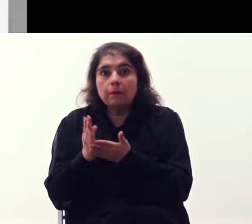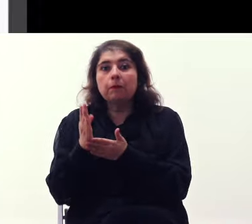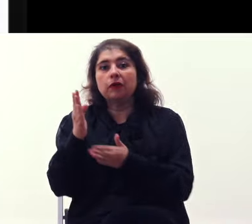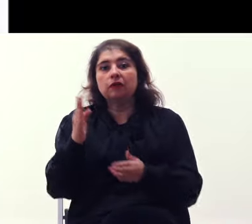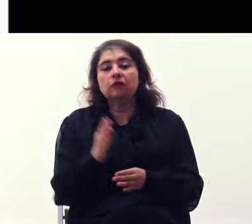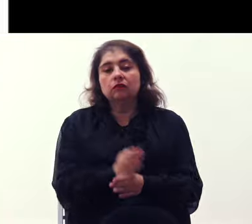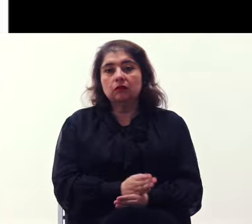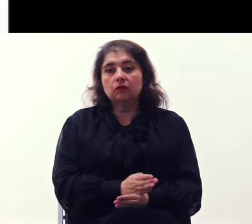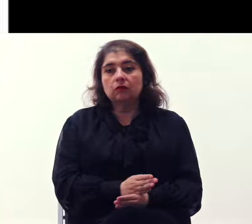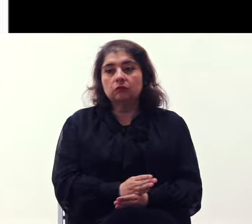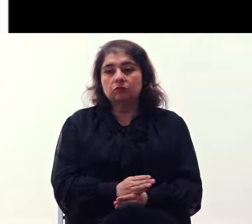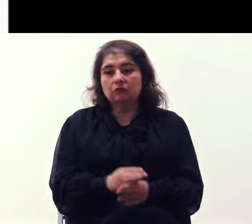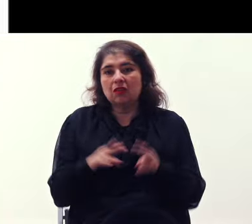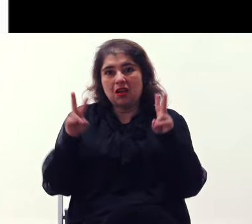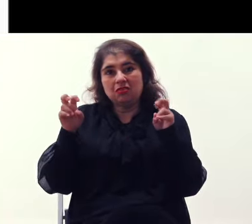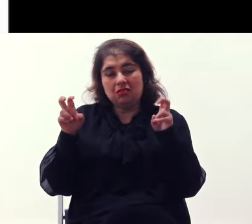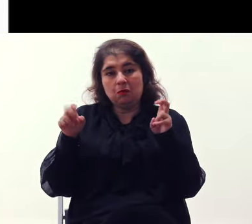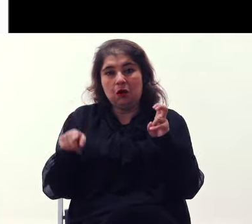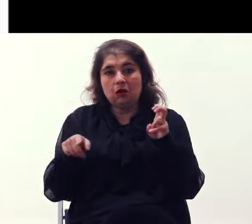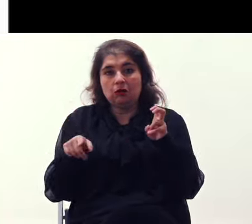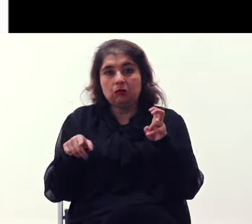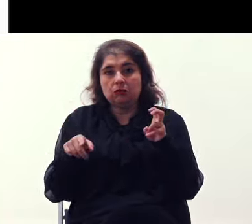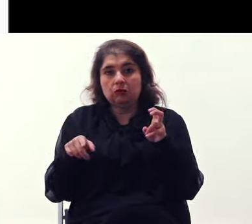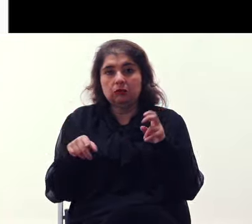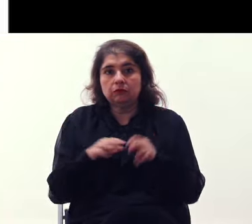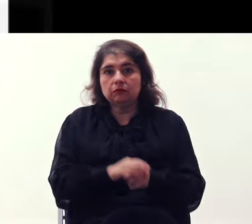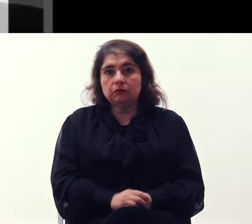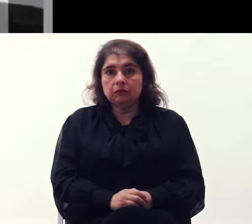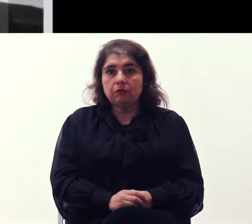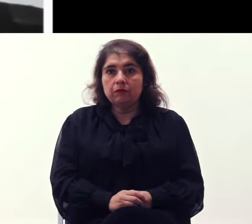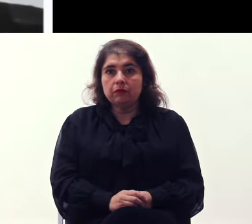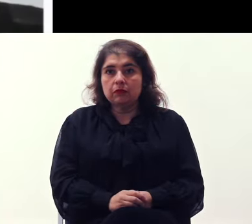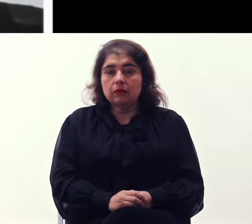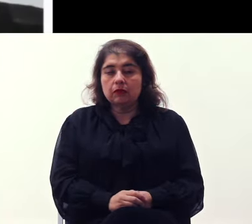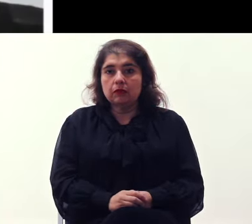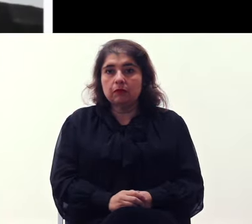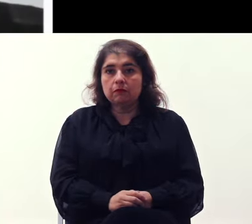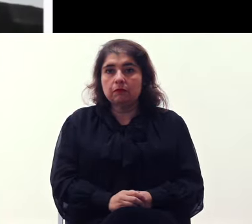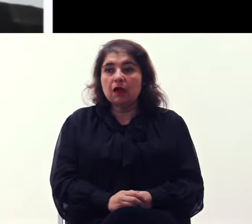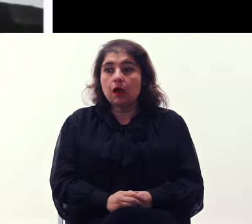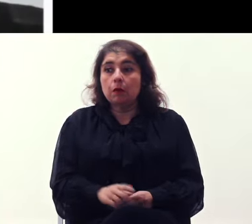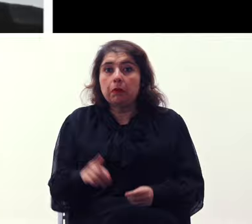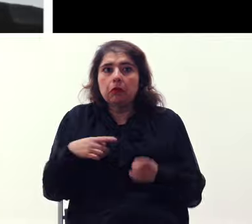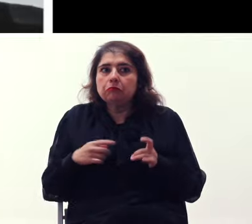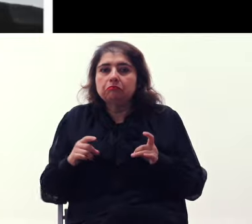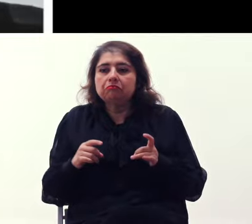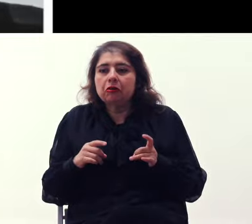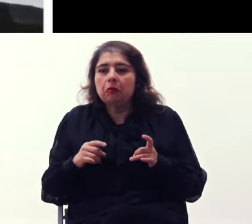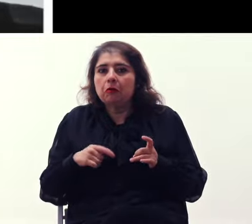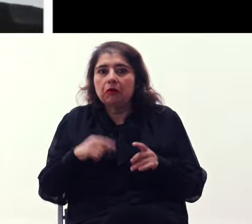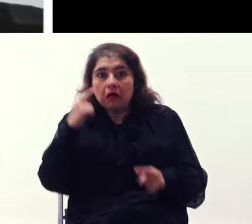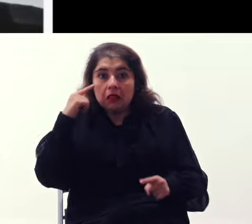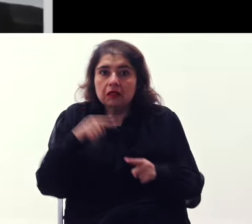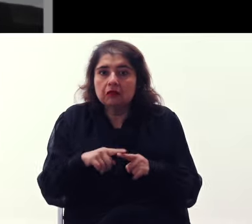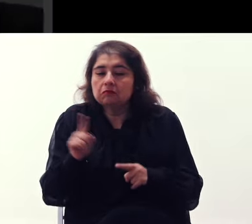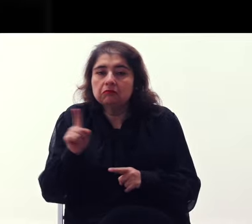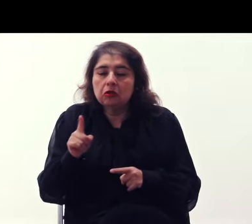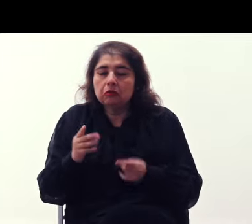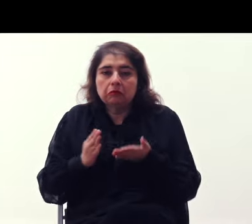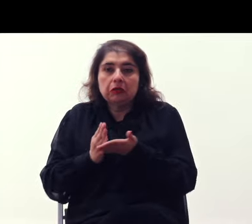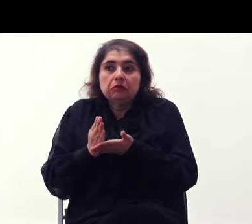yo me introduzco en esta disciplina, en este medio, sin realmente quererlo.